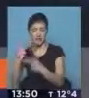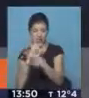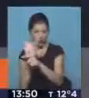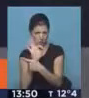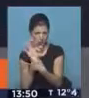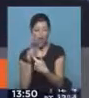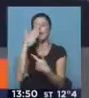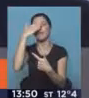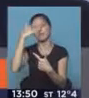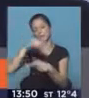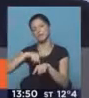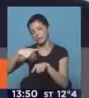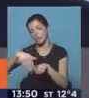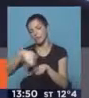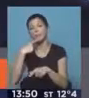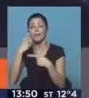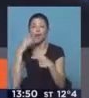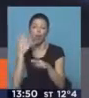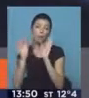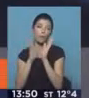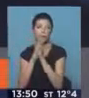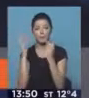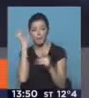único que cuando